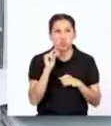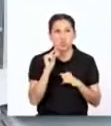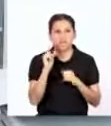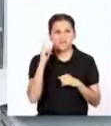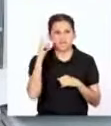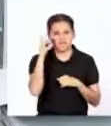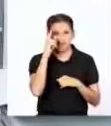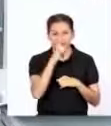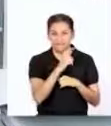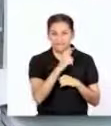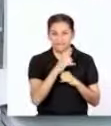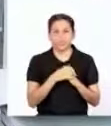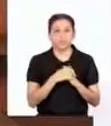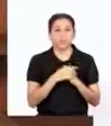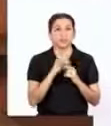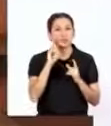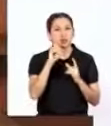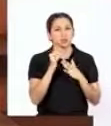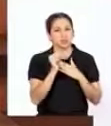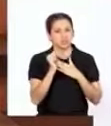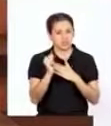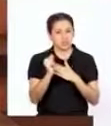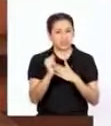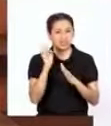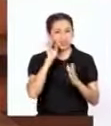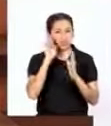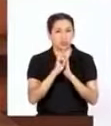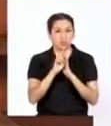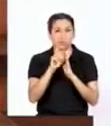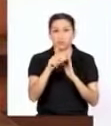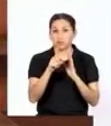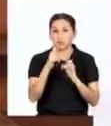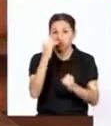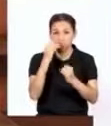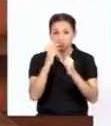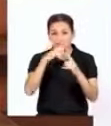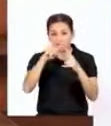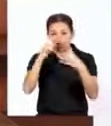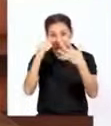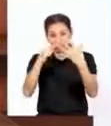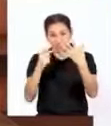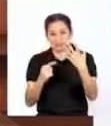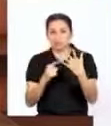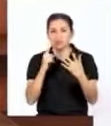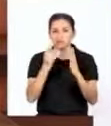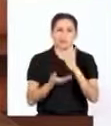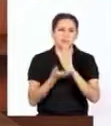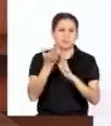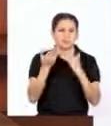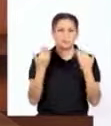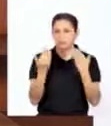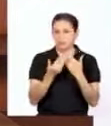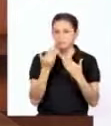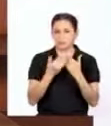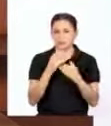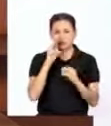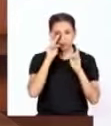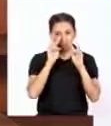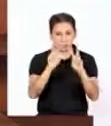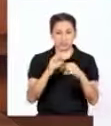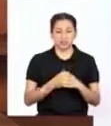Esto suena un poco complejo. Si nos guiamos por completar los siguientes puntos, se vuelve un proceso más